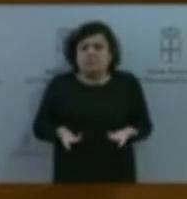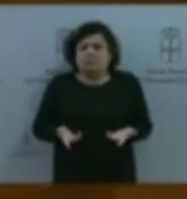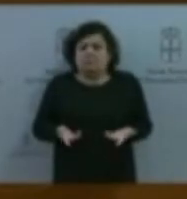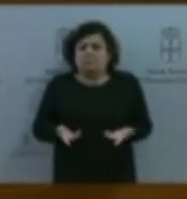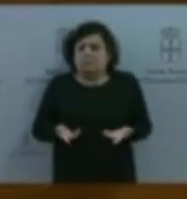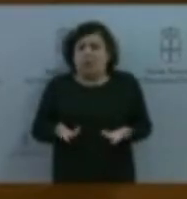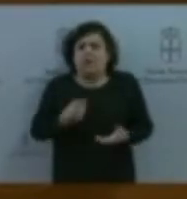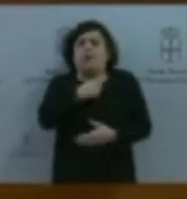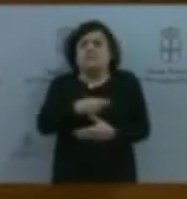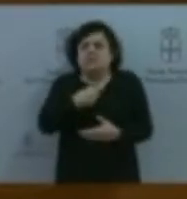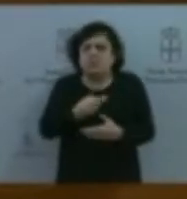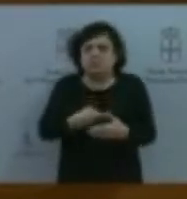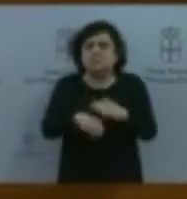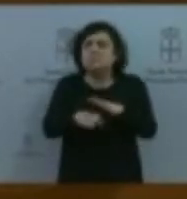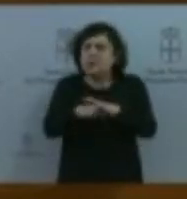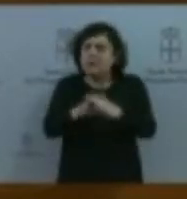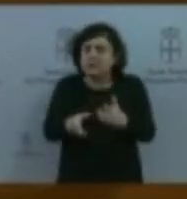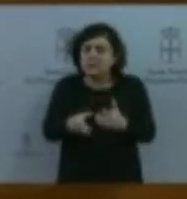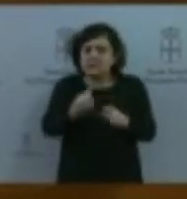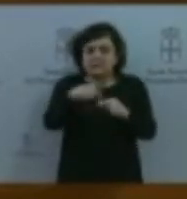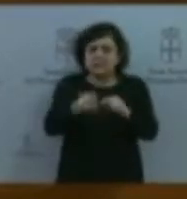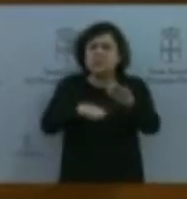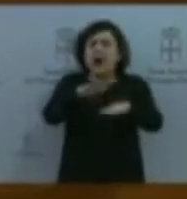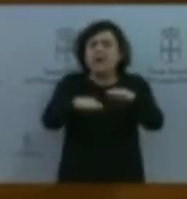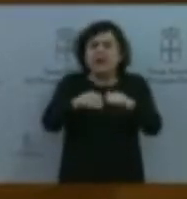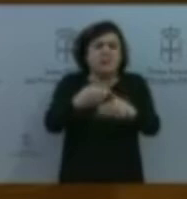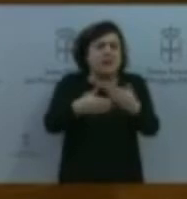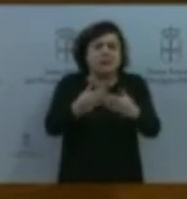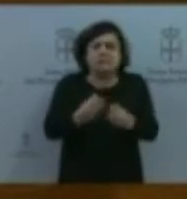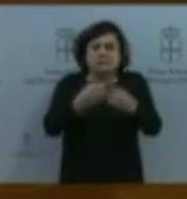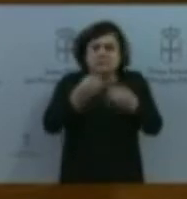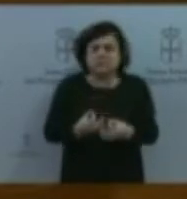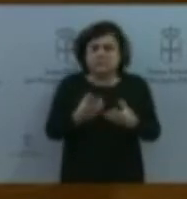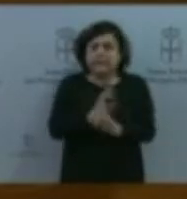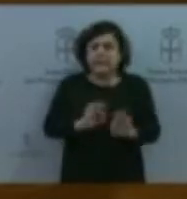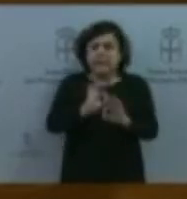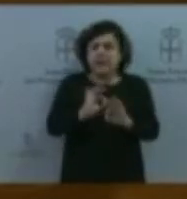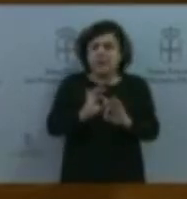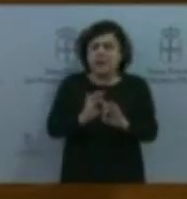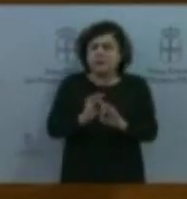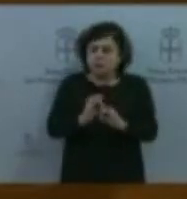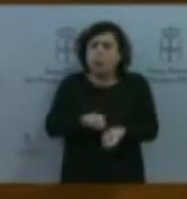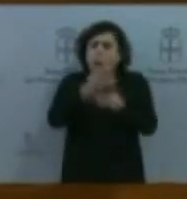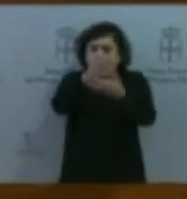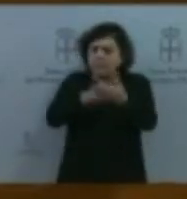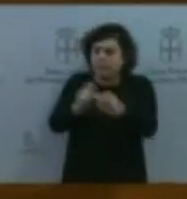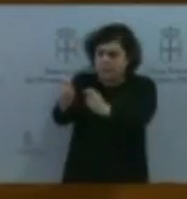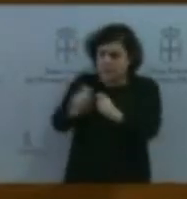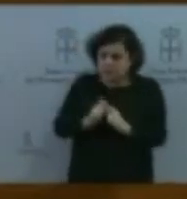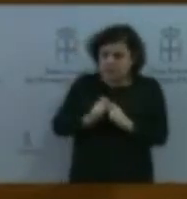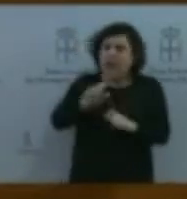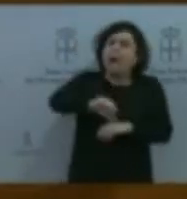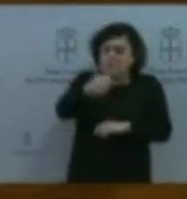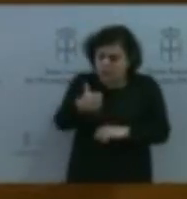luego no avanzan y que no concretan en nada, ¿no? Traigan un informe, aprobémoslo, que saquen conclusiones y a partir de ahí avancemos, ¿no? En cuanto al